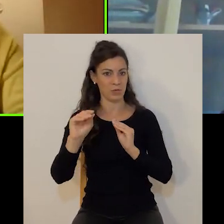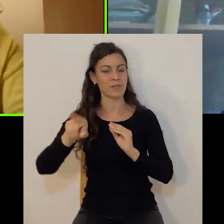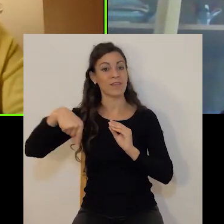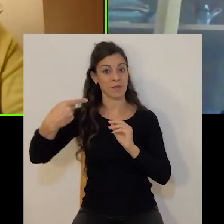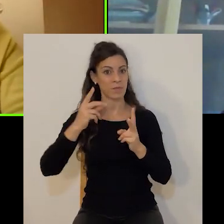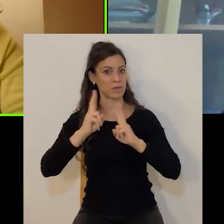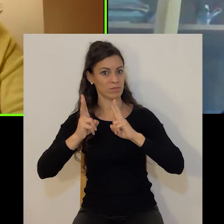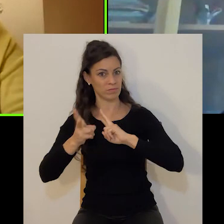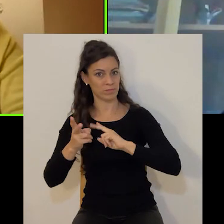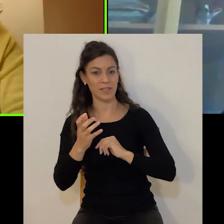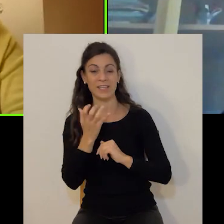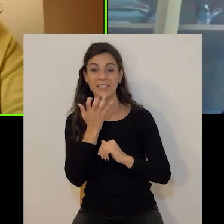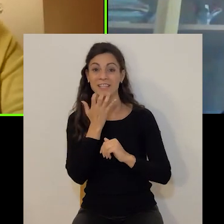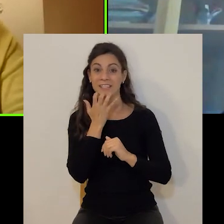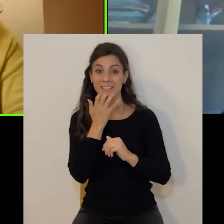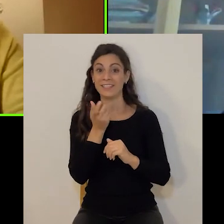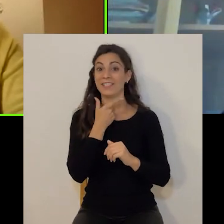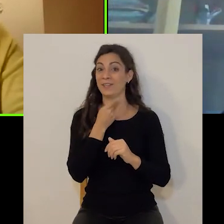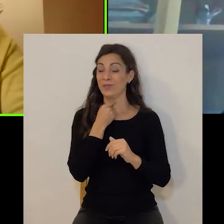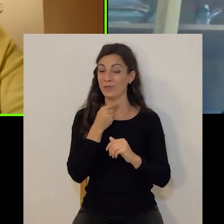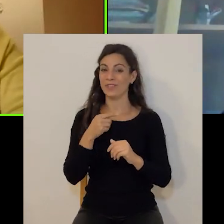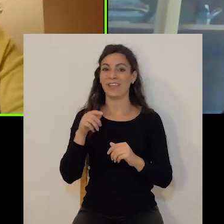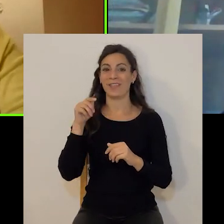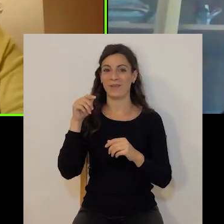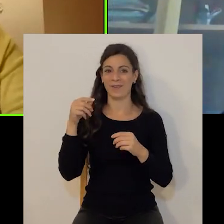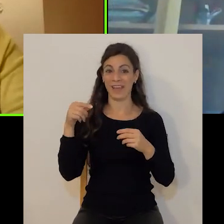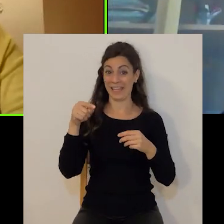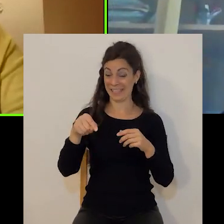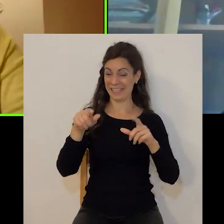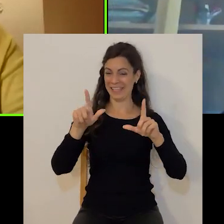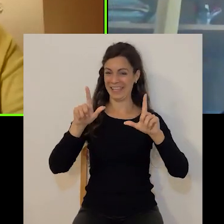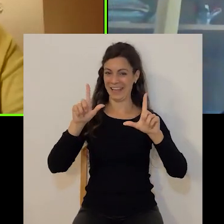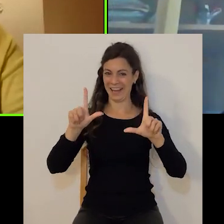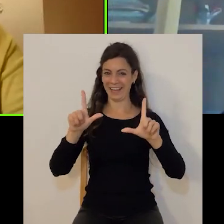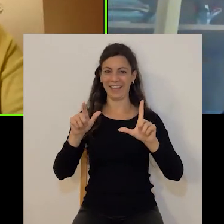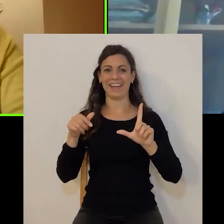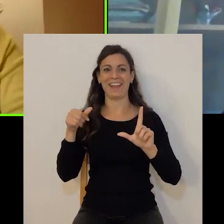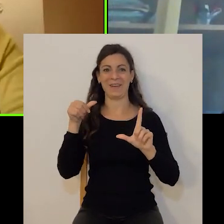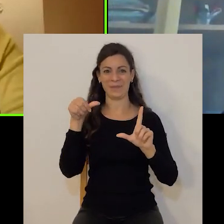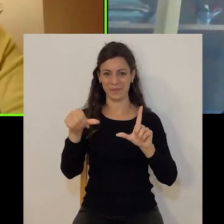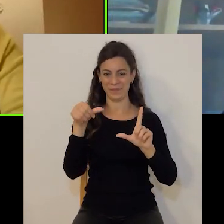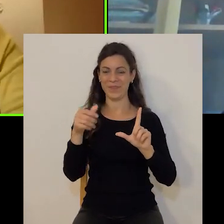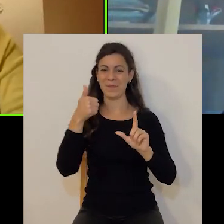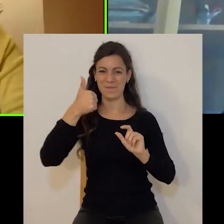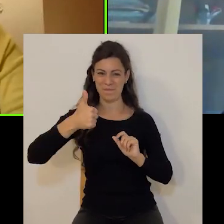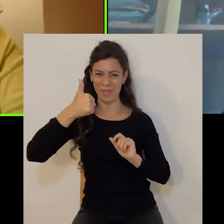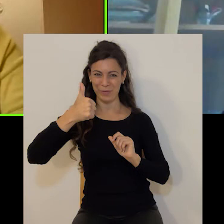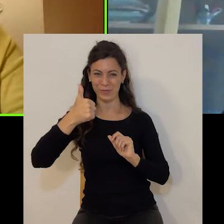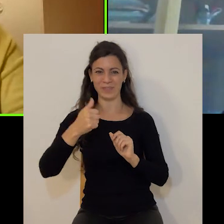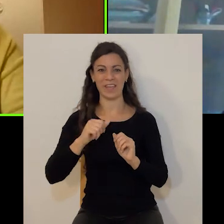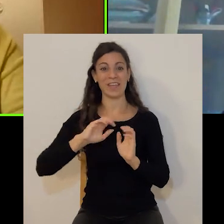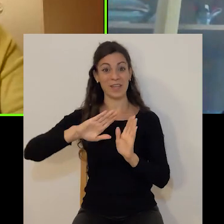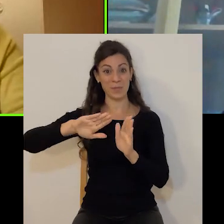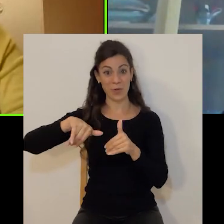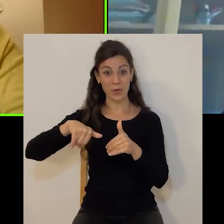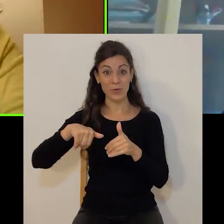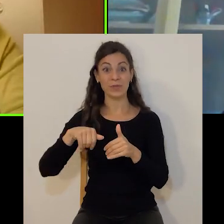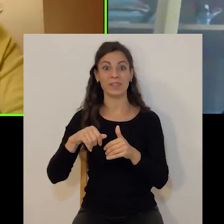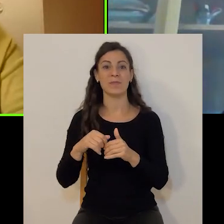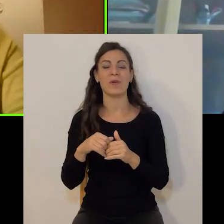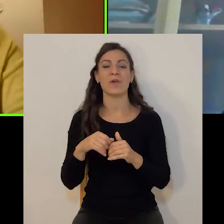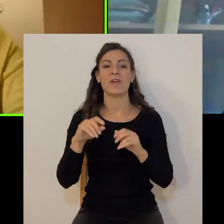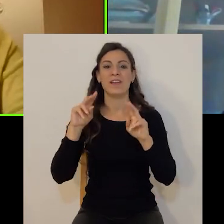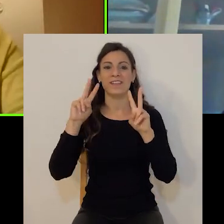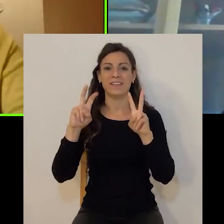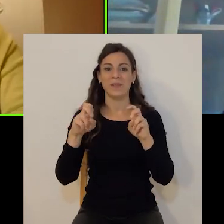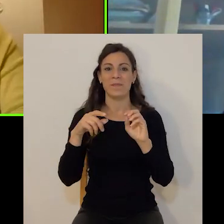gustado, que se suscriban al canal y que le den me gusta. Y por último, creo que tendremos también un cuestionario de